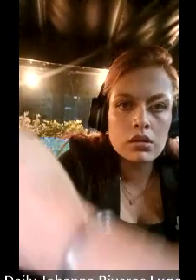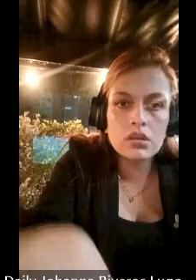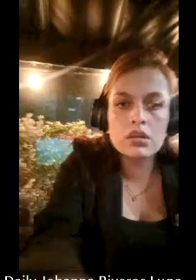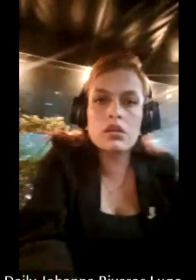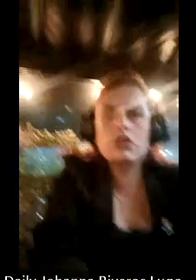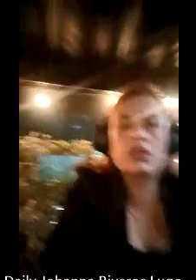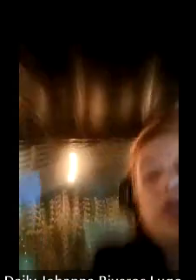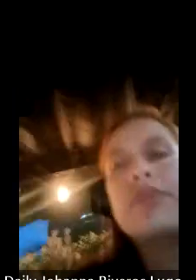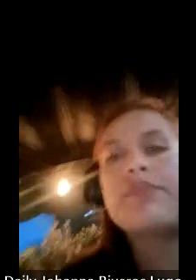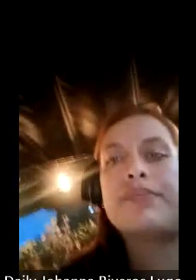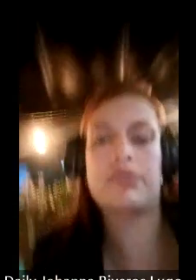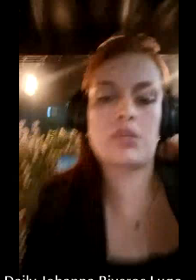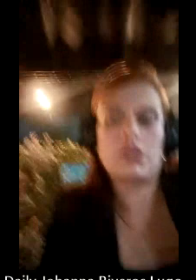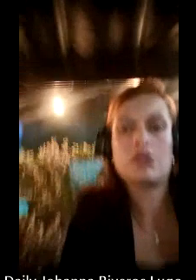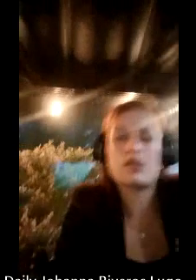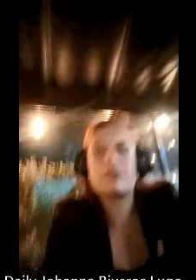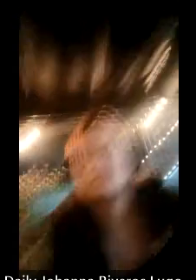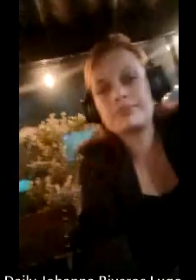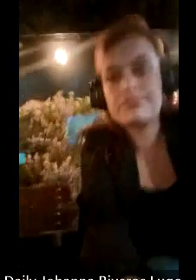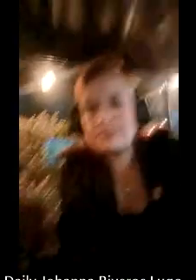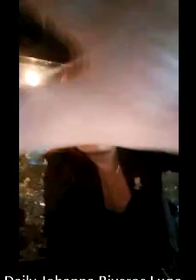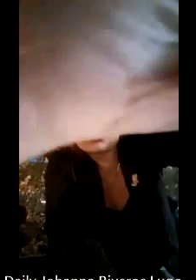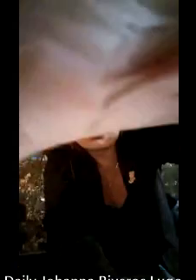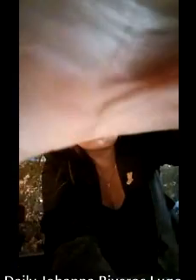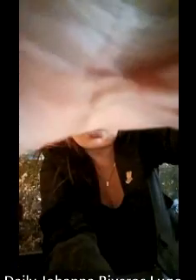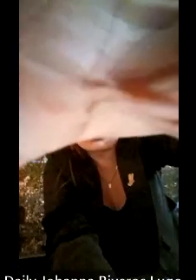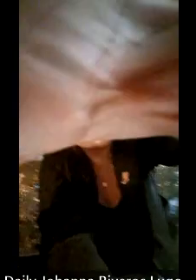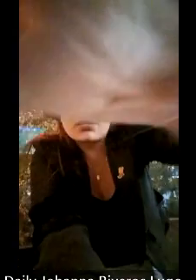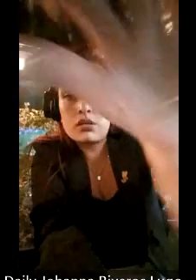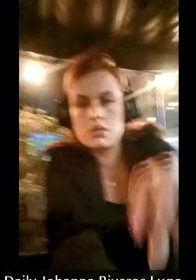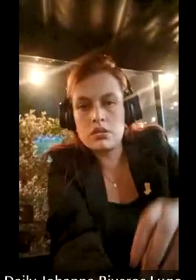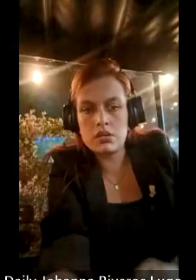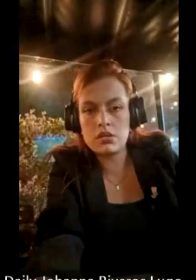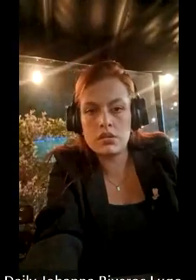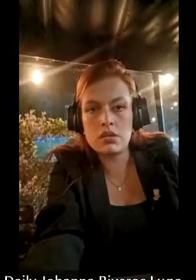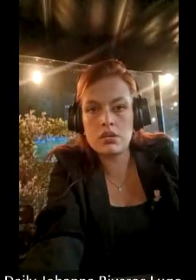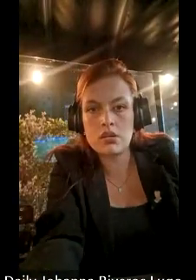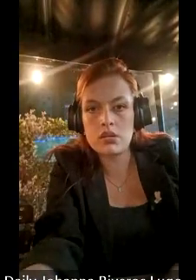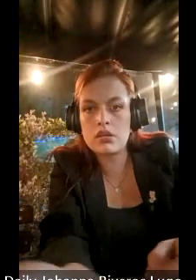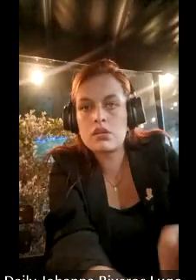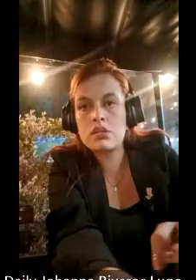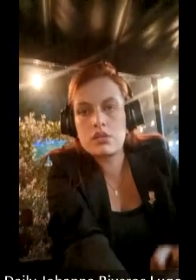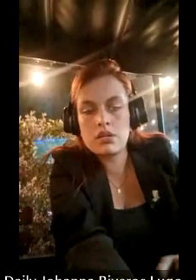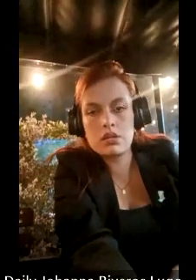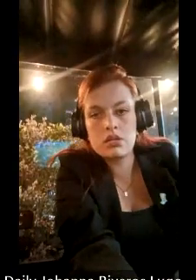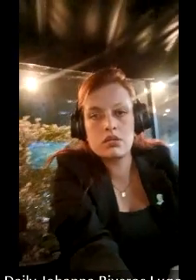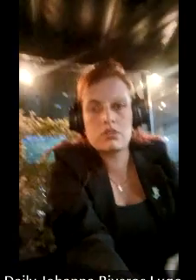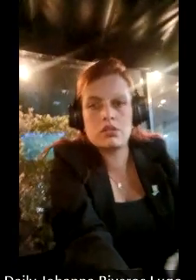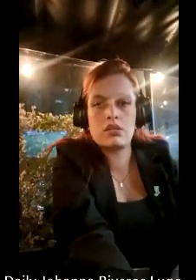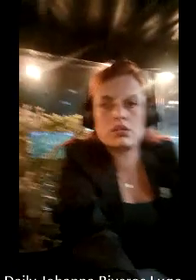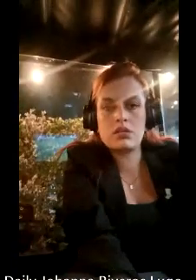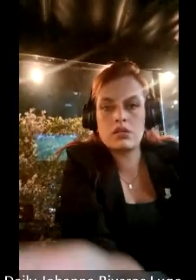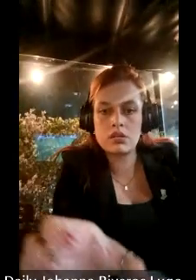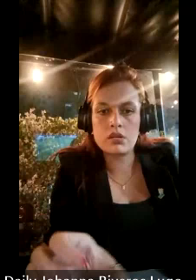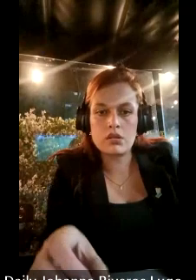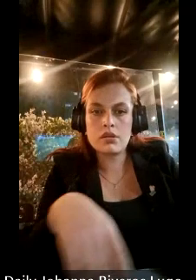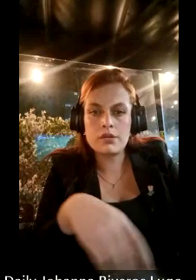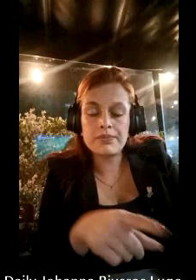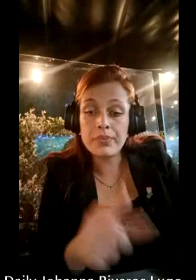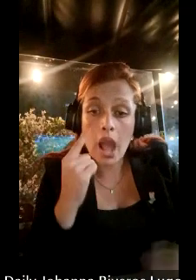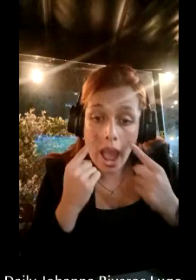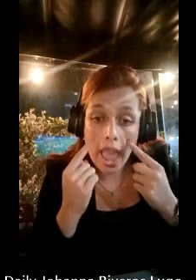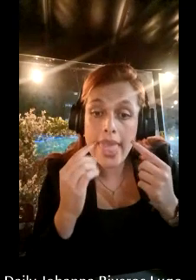lo originan, incluso cómo se escucha y de qué manera afecta a los cuerpos. Estos estudios son aplicados de